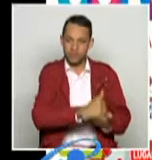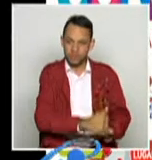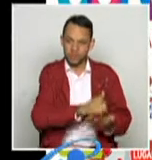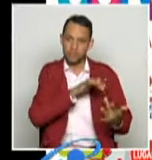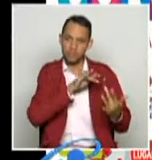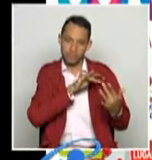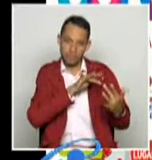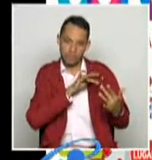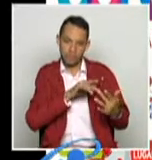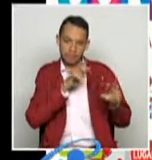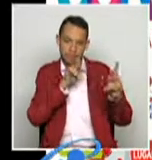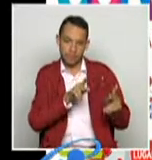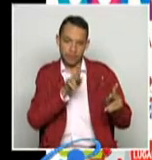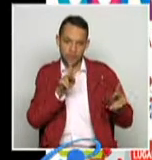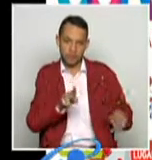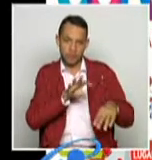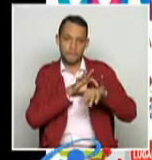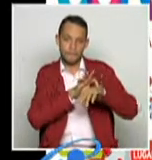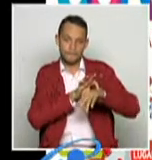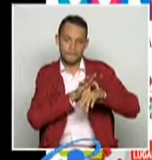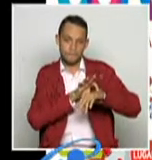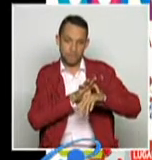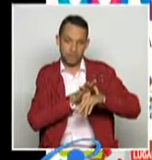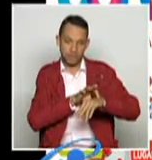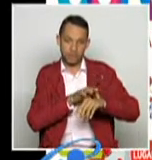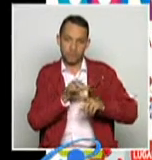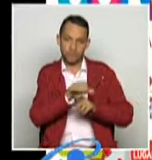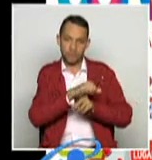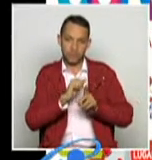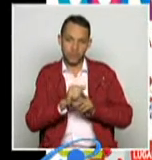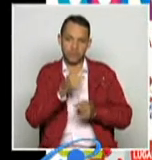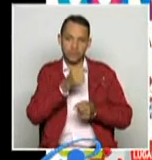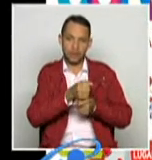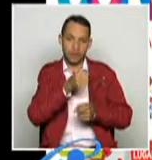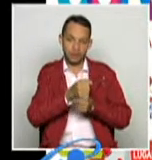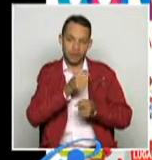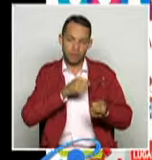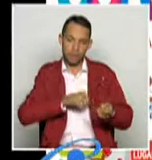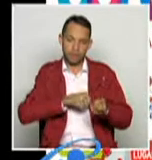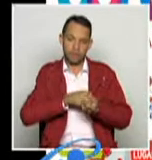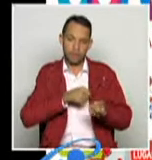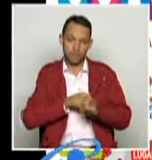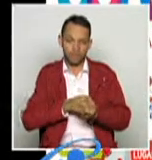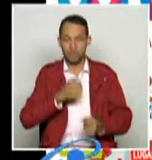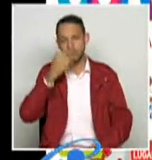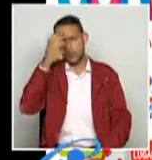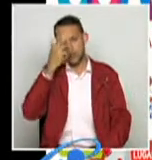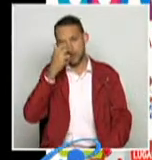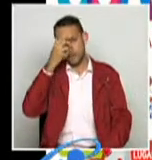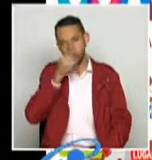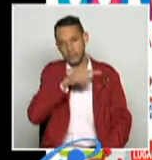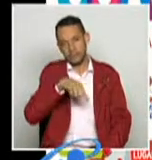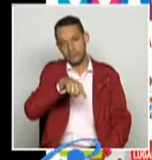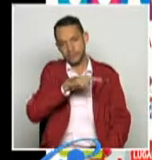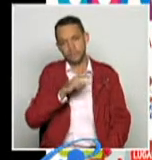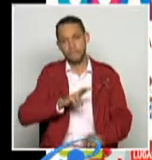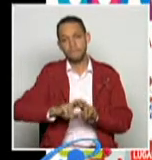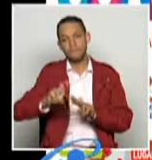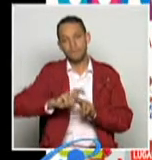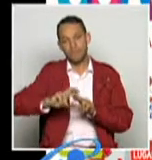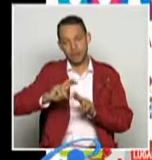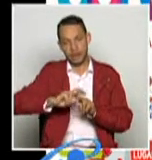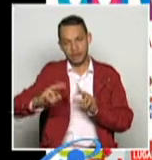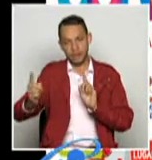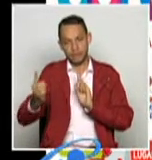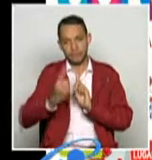tenemos cardiólogos pediatras que trabajan en nuestro programa social y hacemos los exámenes aquí en Manizales, no solamente la